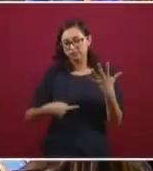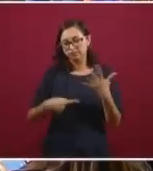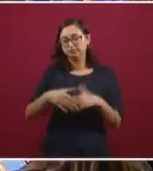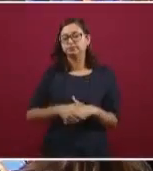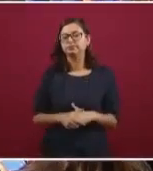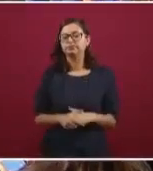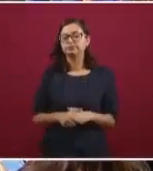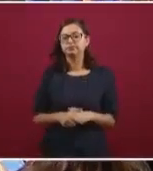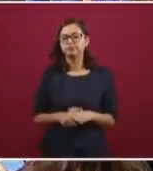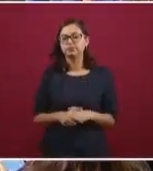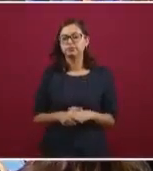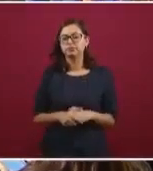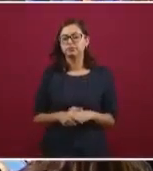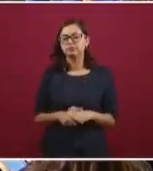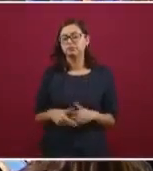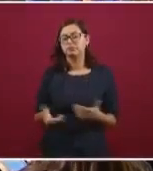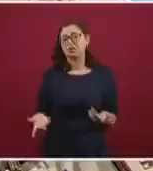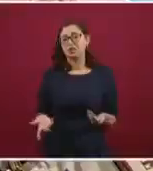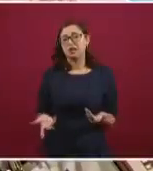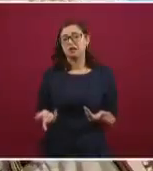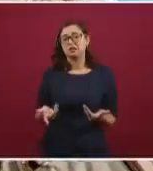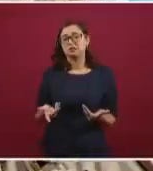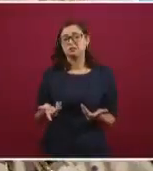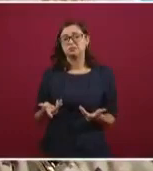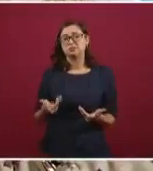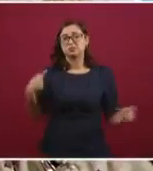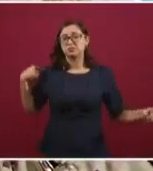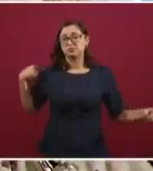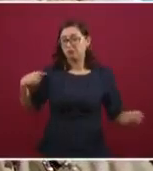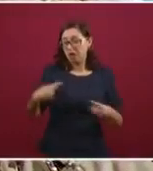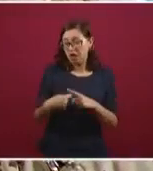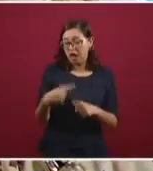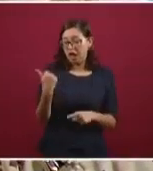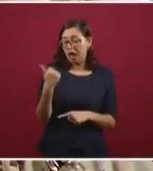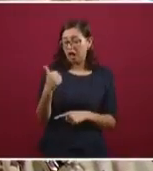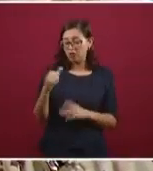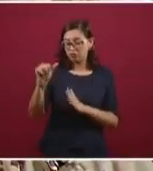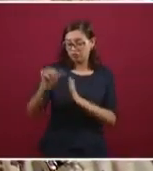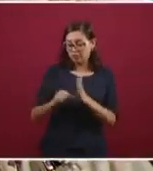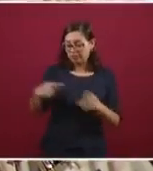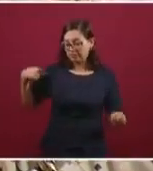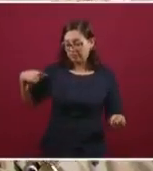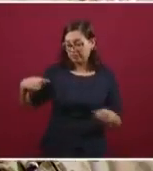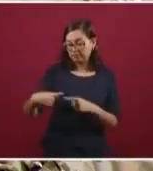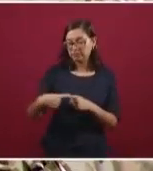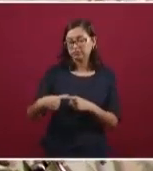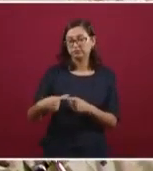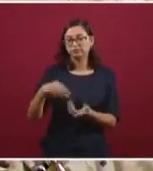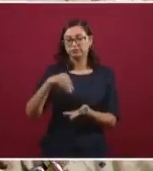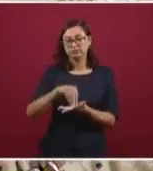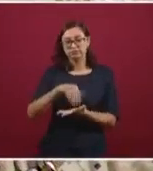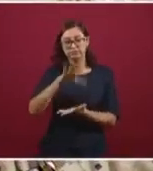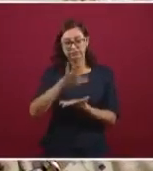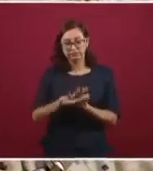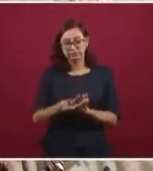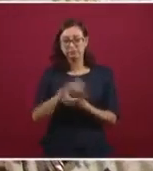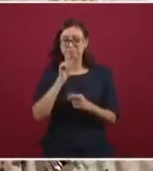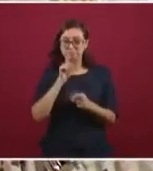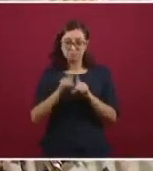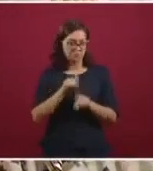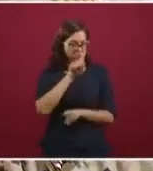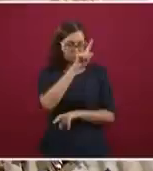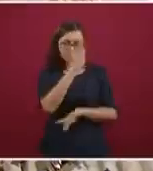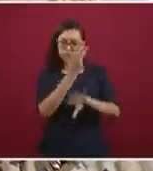Hay hasta agosto de este año, en este mes, tenemos registrado, por datos de la misma